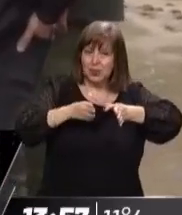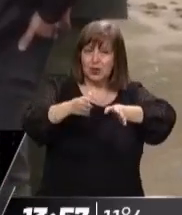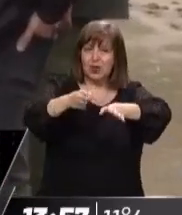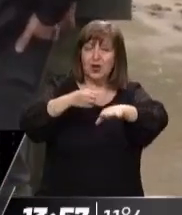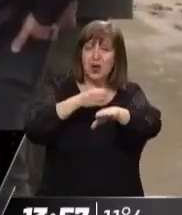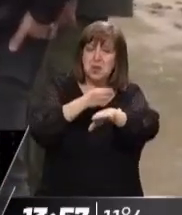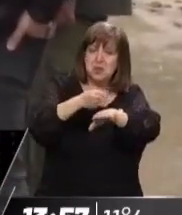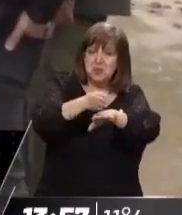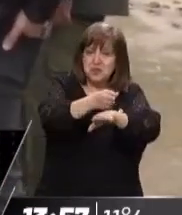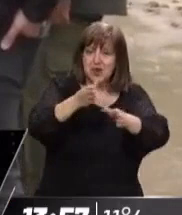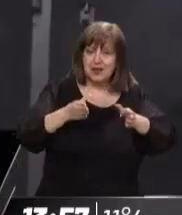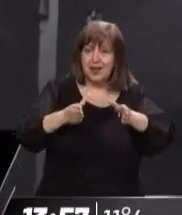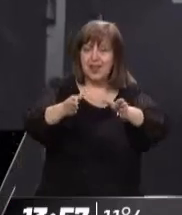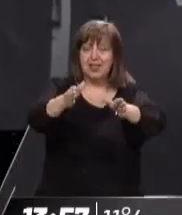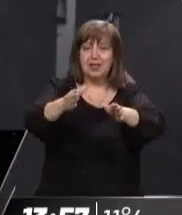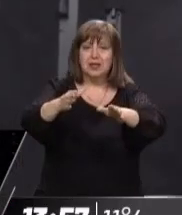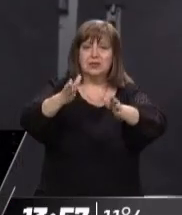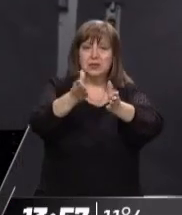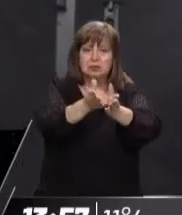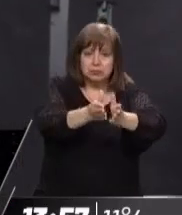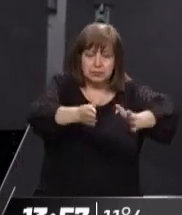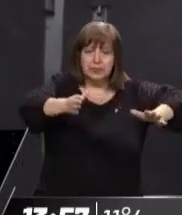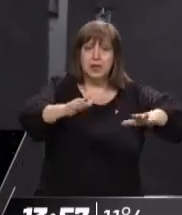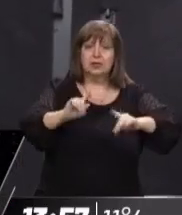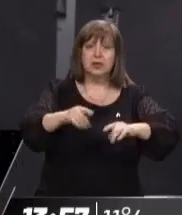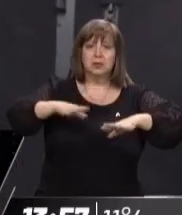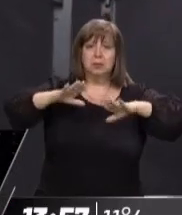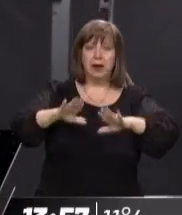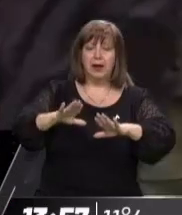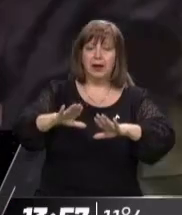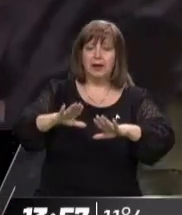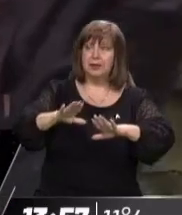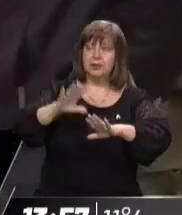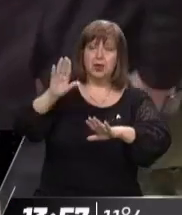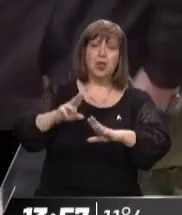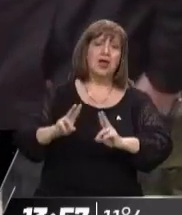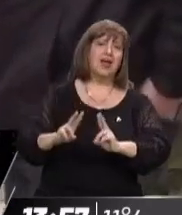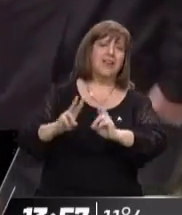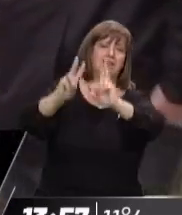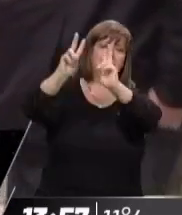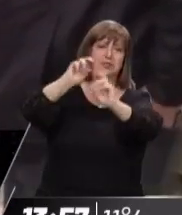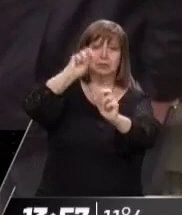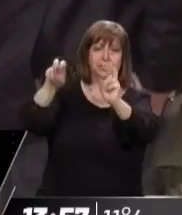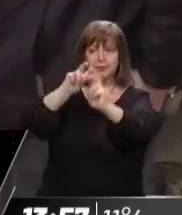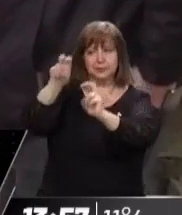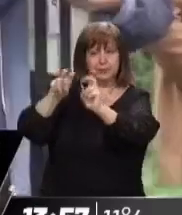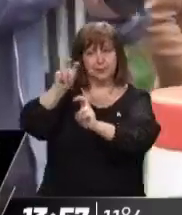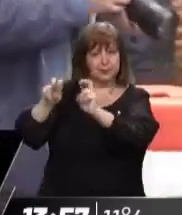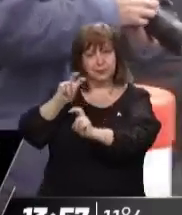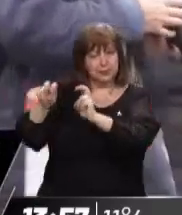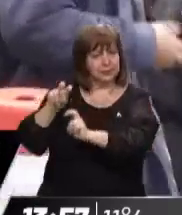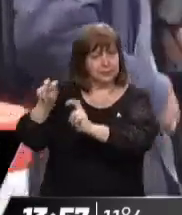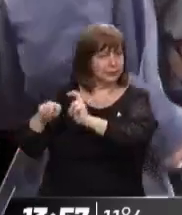de este edificio bueno está todo paralizado tuvieron que evacuar este edificio ahí está la alcaldesa las